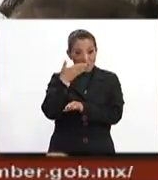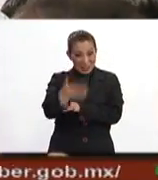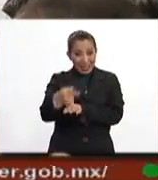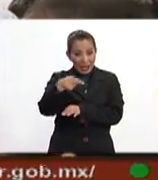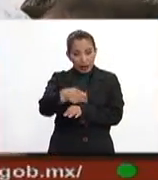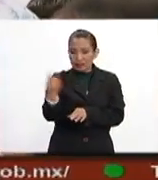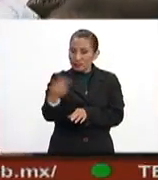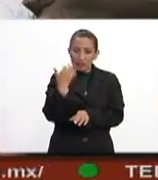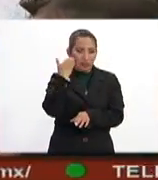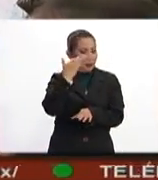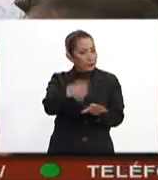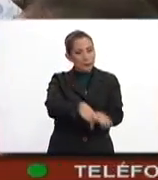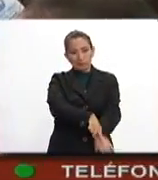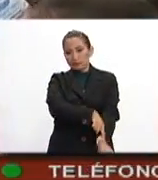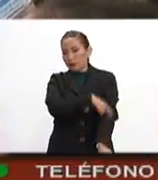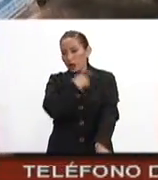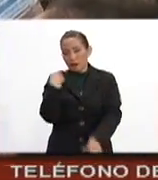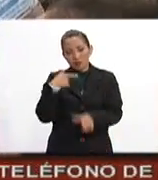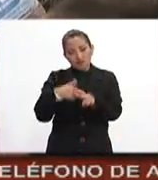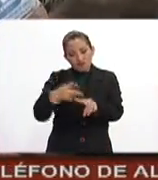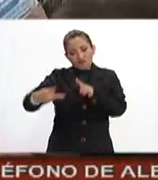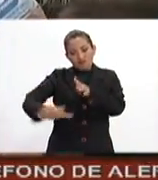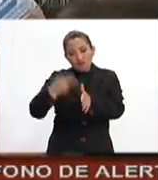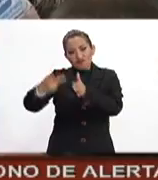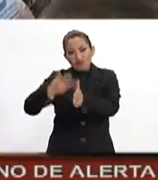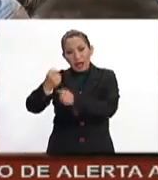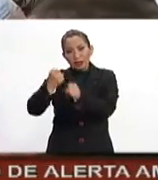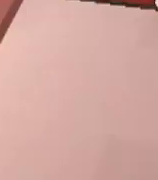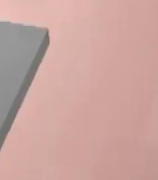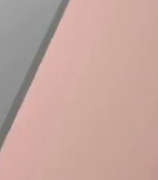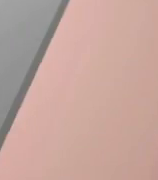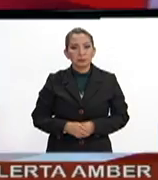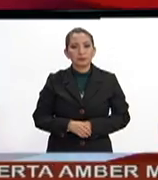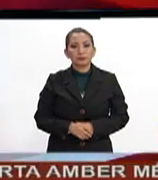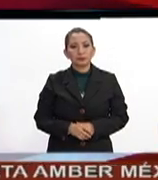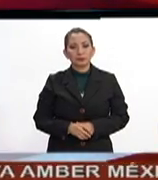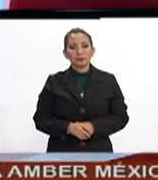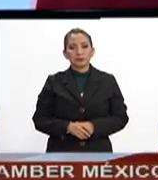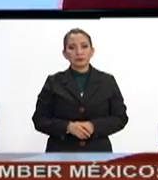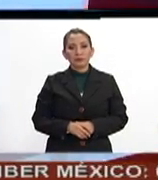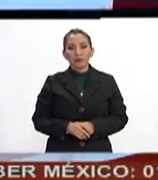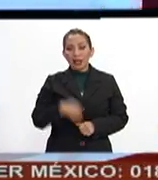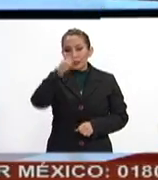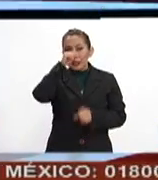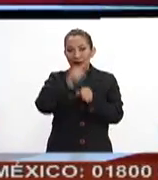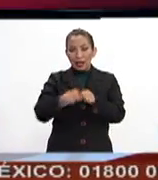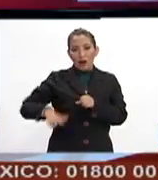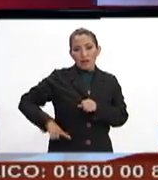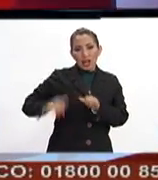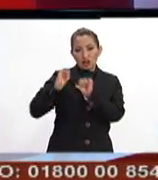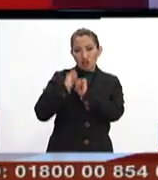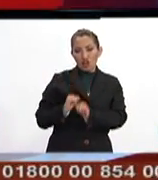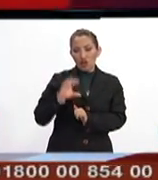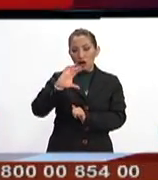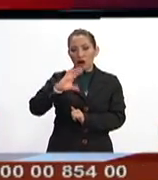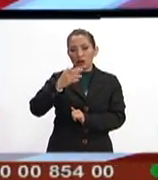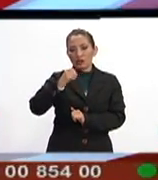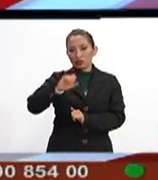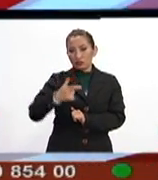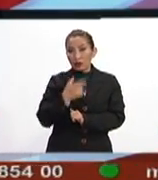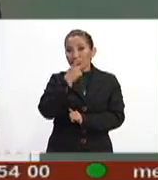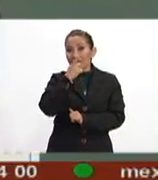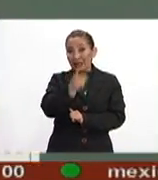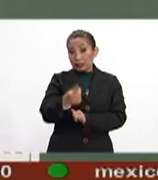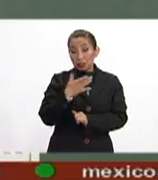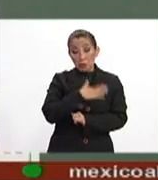país, requiere continuidad de varias décadas. El secretario de Gobernación, Miguel Ángel Osorio Chong, afirmó